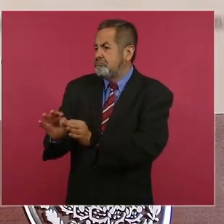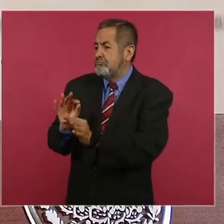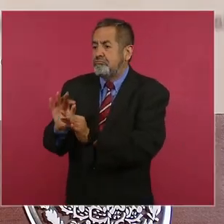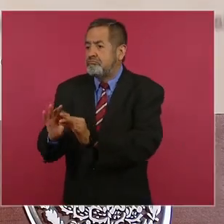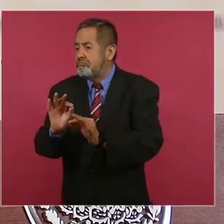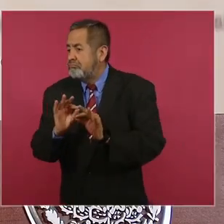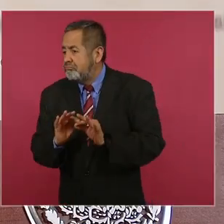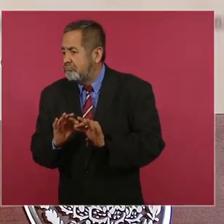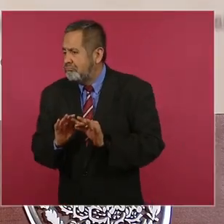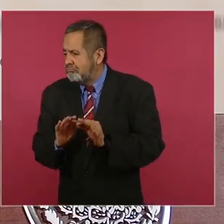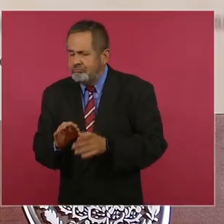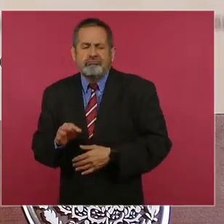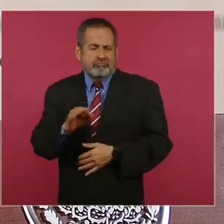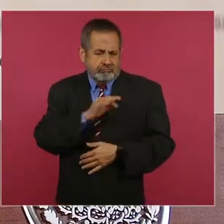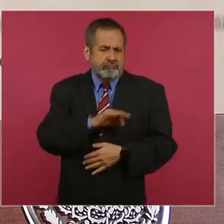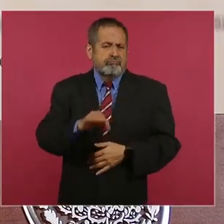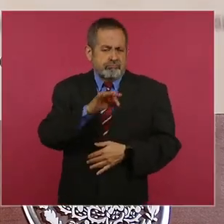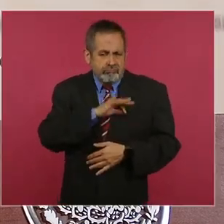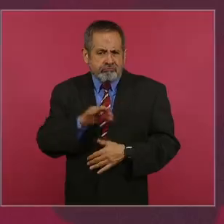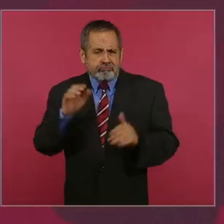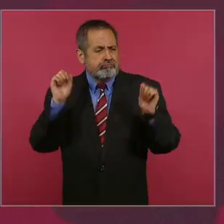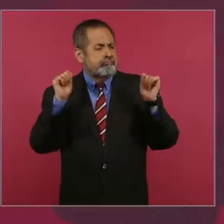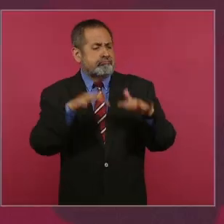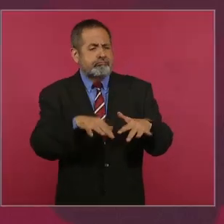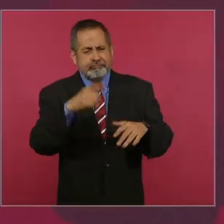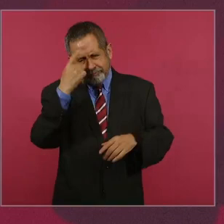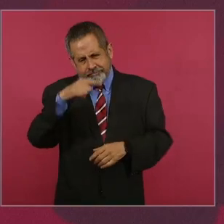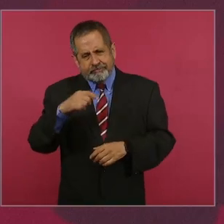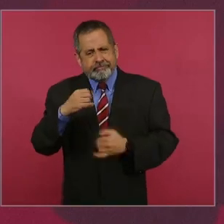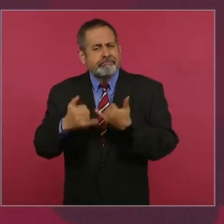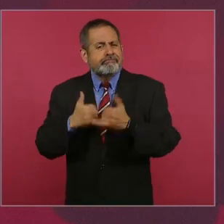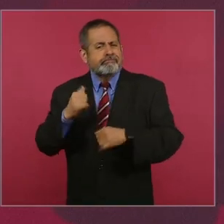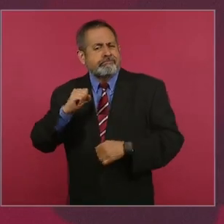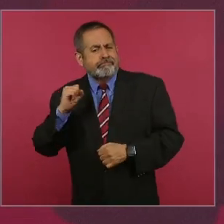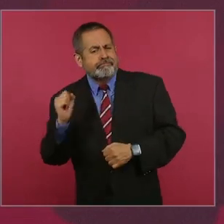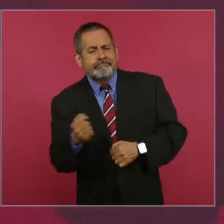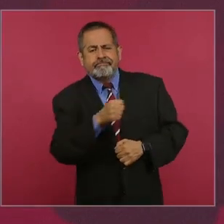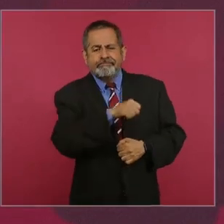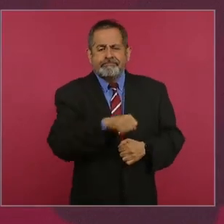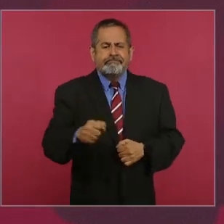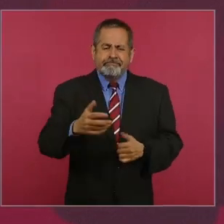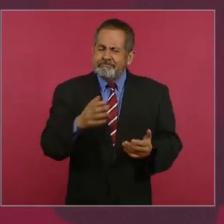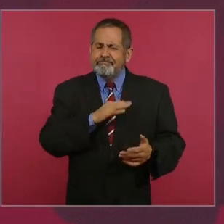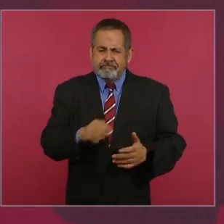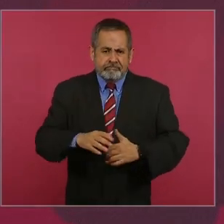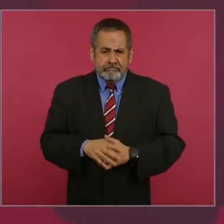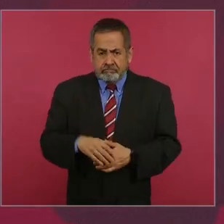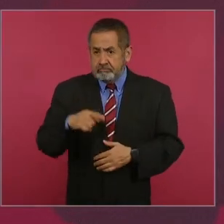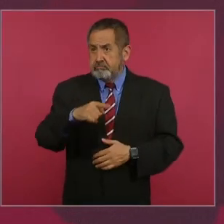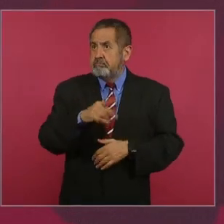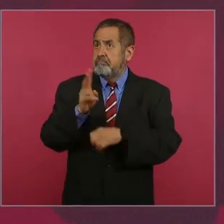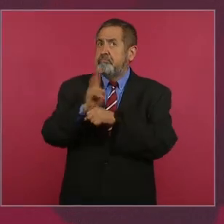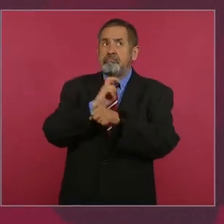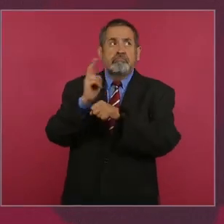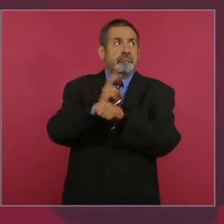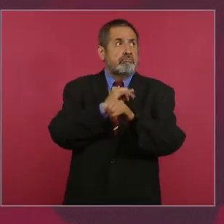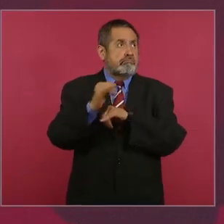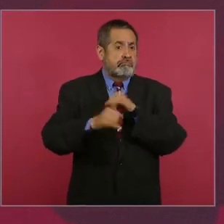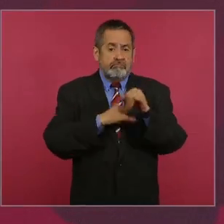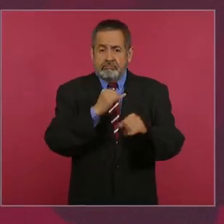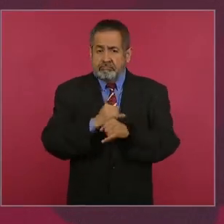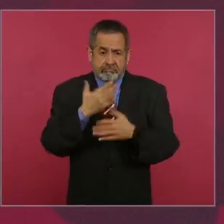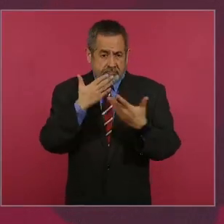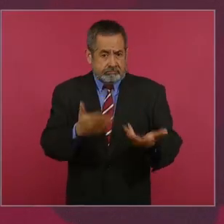a estar regresándose a la normalidad. Y nos importan mucho estos eventos, porque